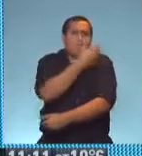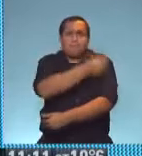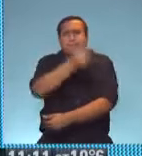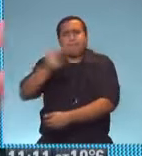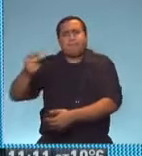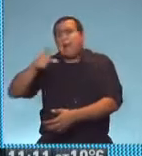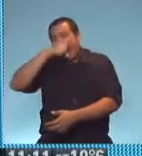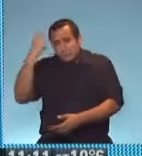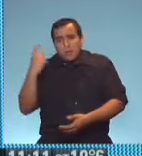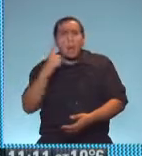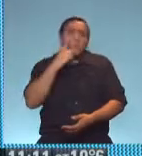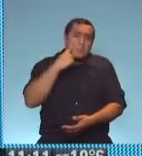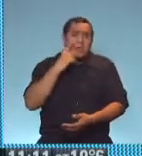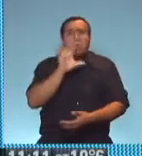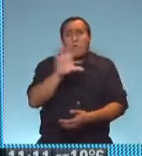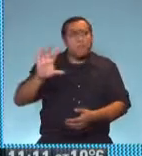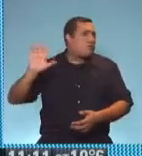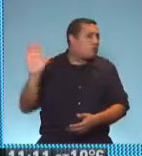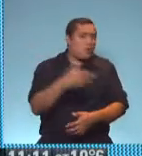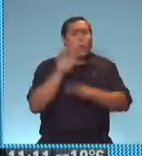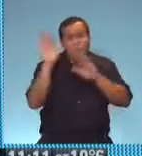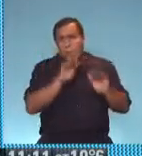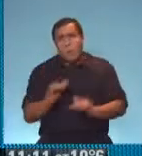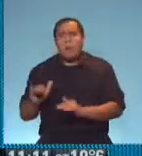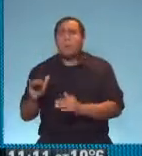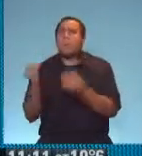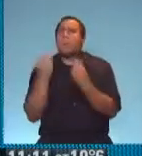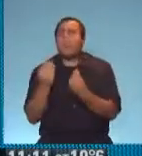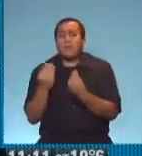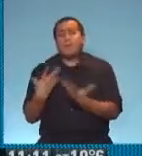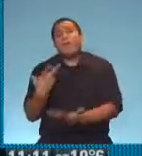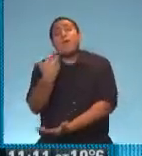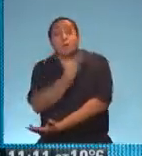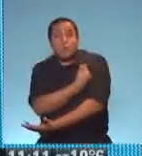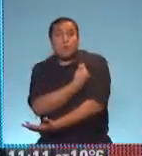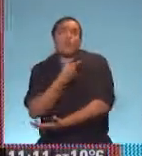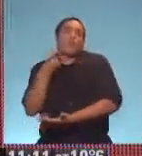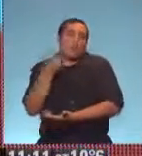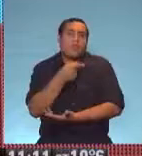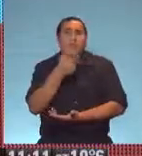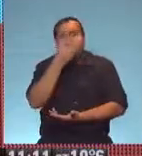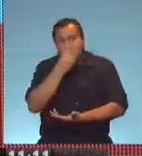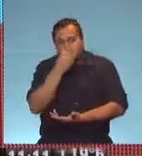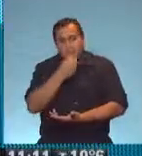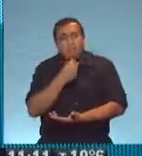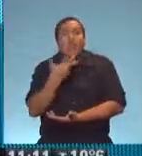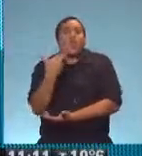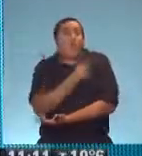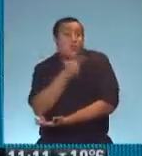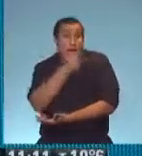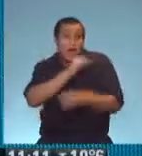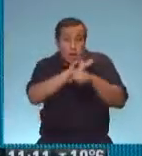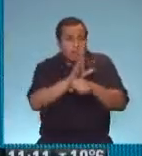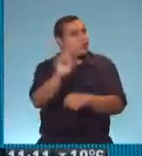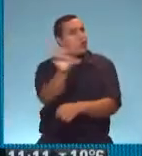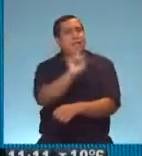ámbitos, nacional, municipal, provincial. Y esto tiene que ver con que vacunarnos contra la influenza, que no es una vacuna contra el coronavirus, esto ya